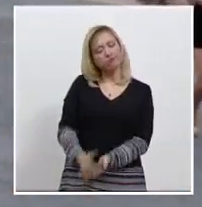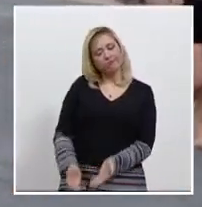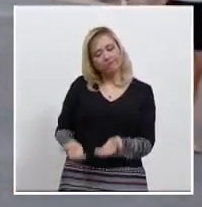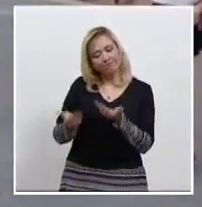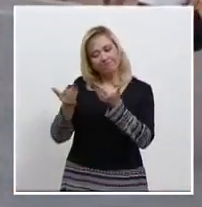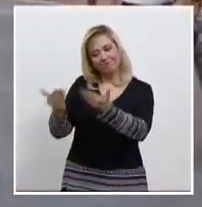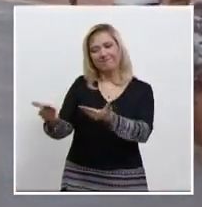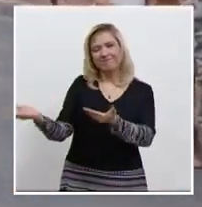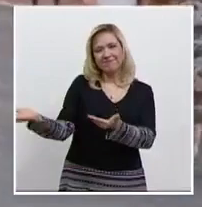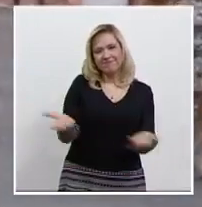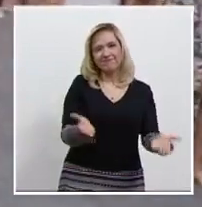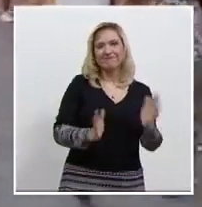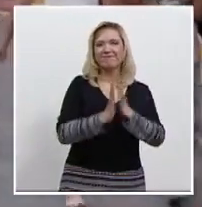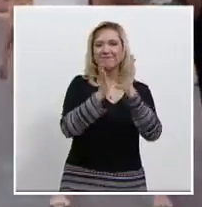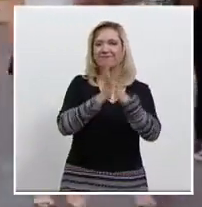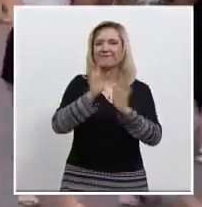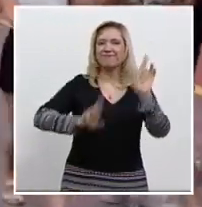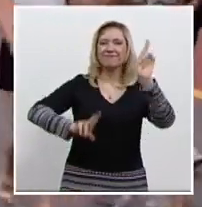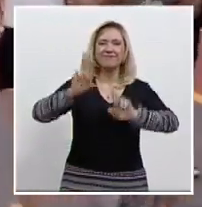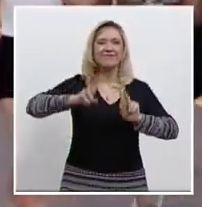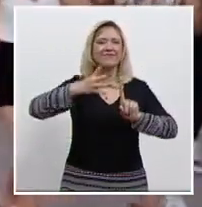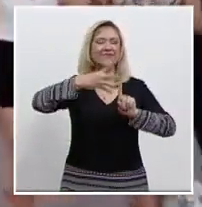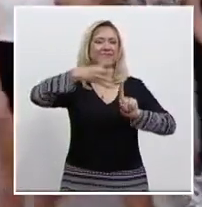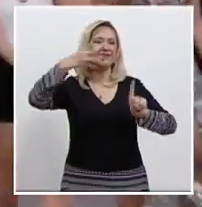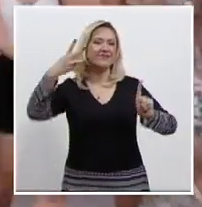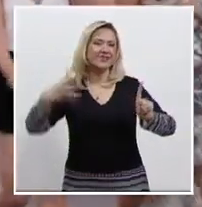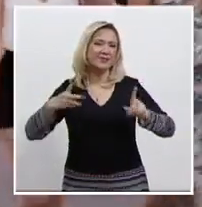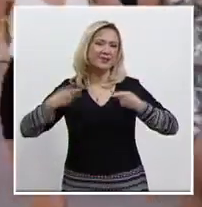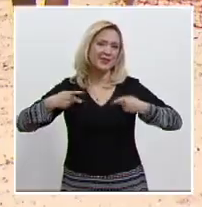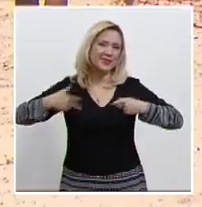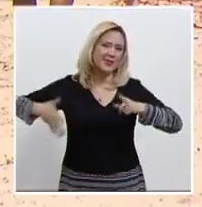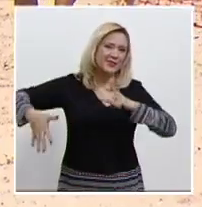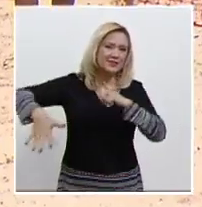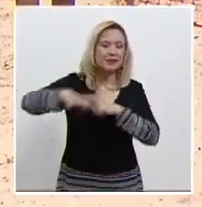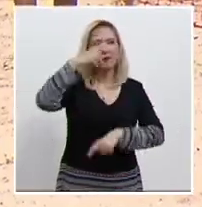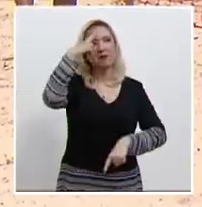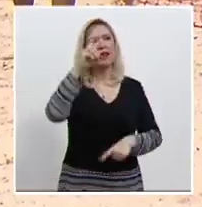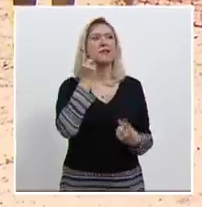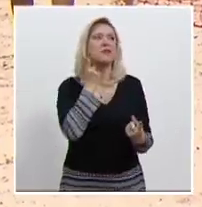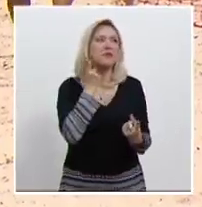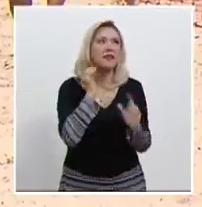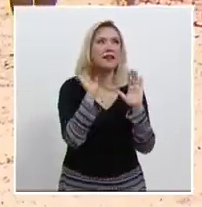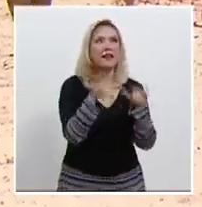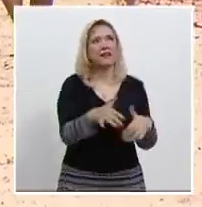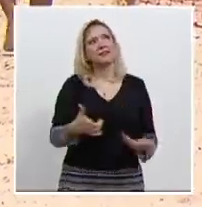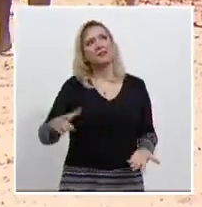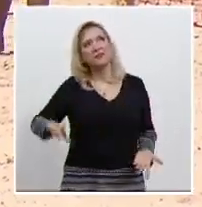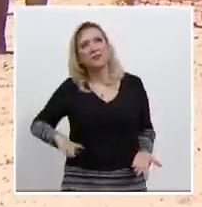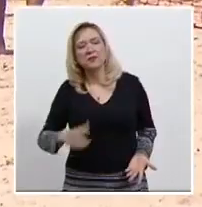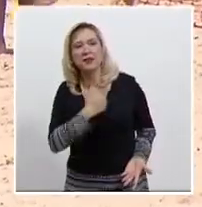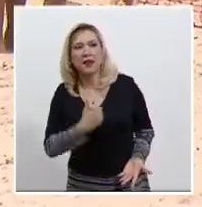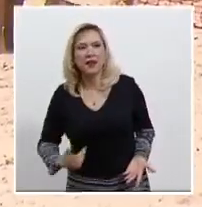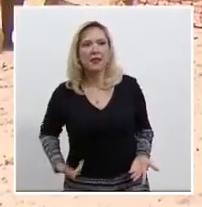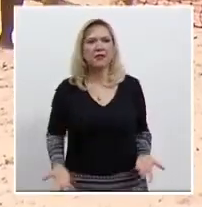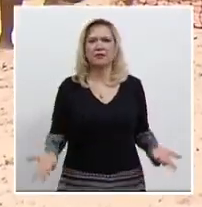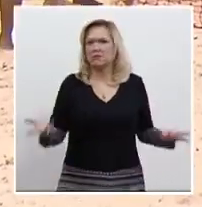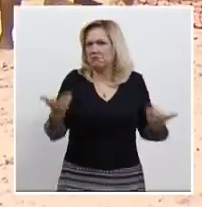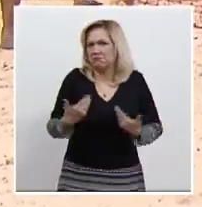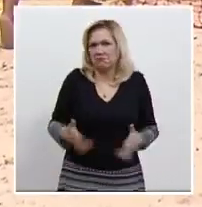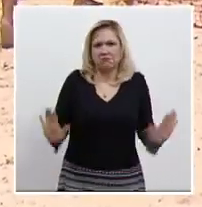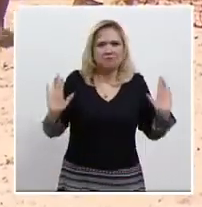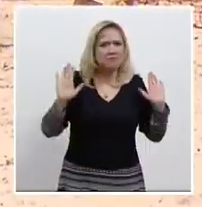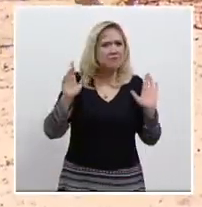la participación de las personas de dicha comunidad en cargos de elección popular y cargos públicos a partir del proceso